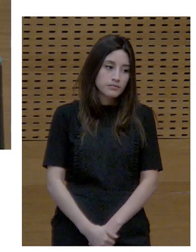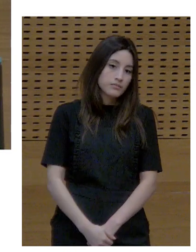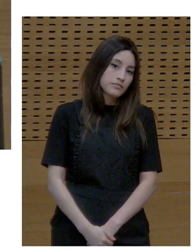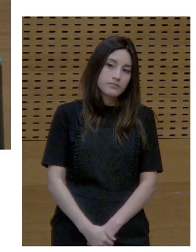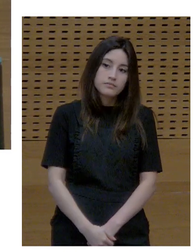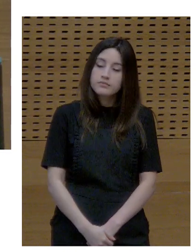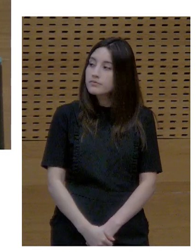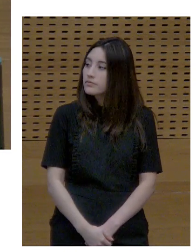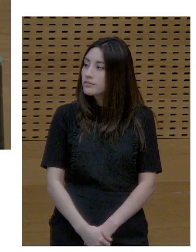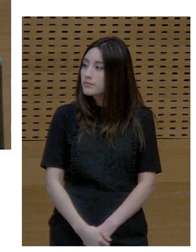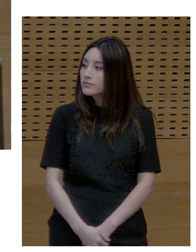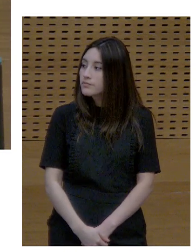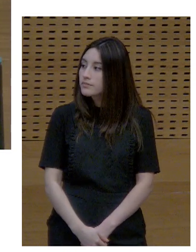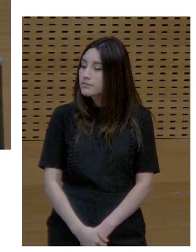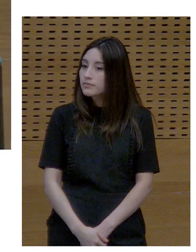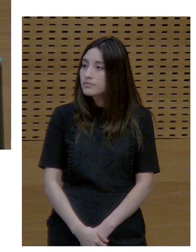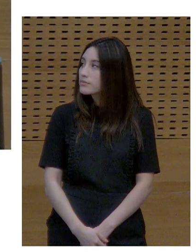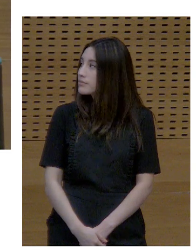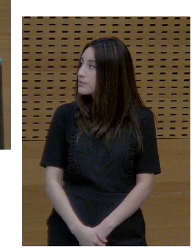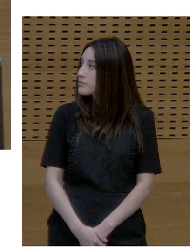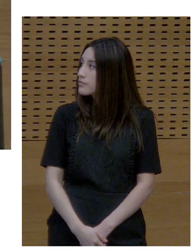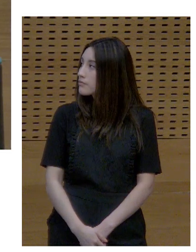Porque ha dicho que iba a llegar un poco tarde, pero...